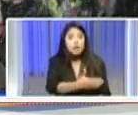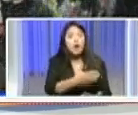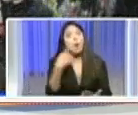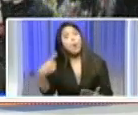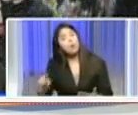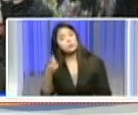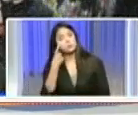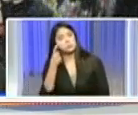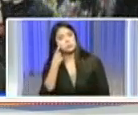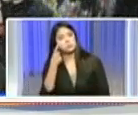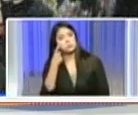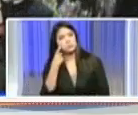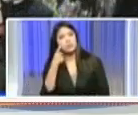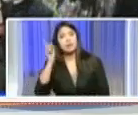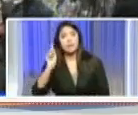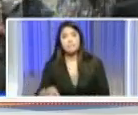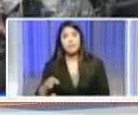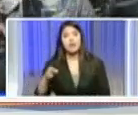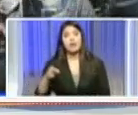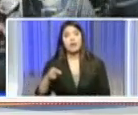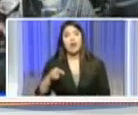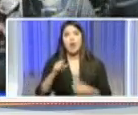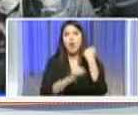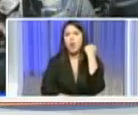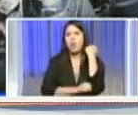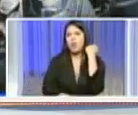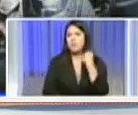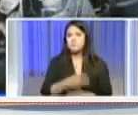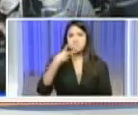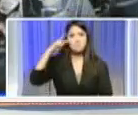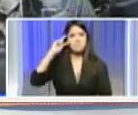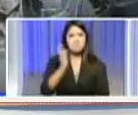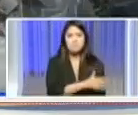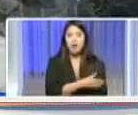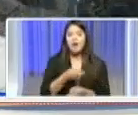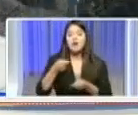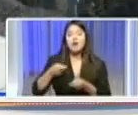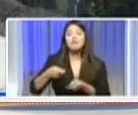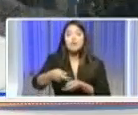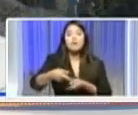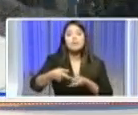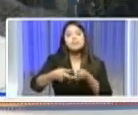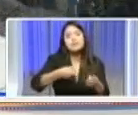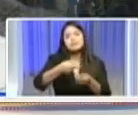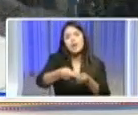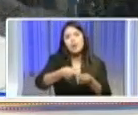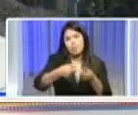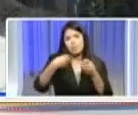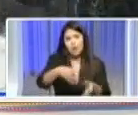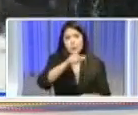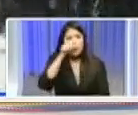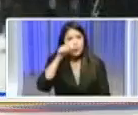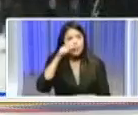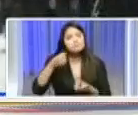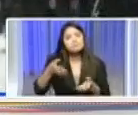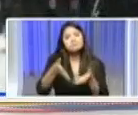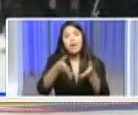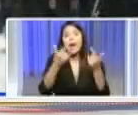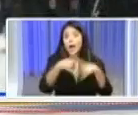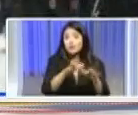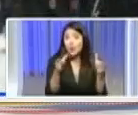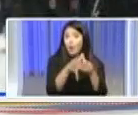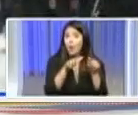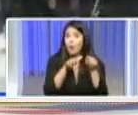otro lado va los asesinos del fascismo ofreciendo real, entregando droga y poniendo a esos